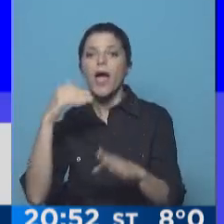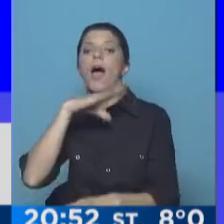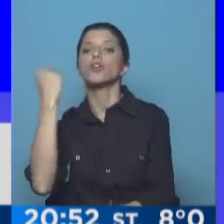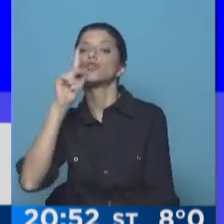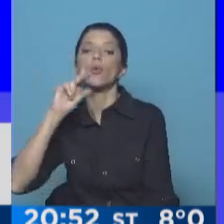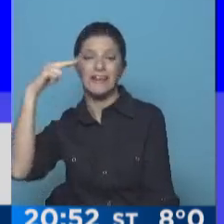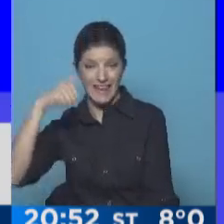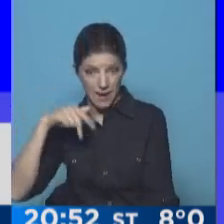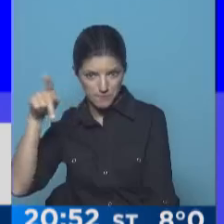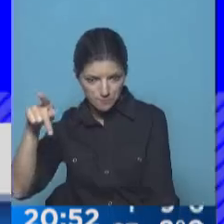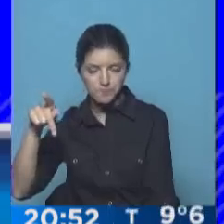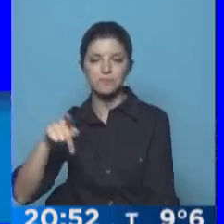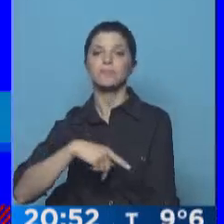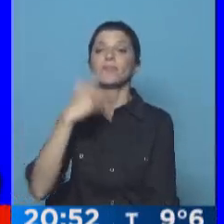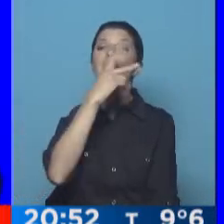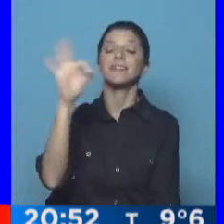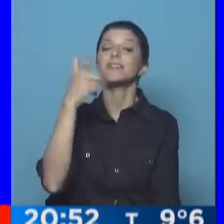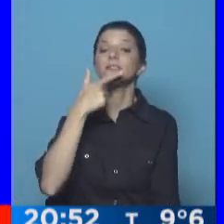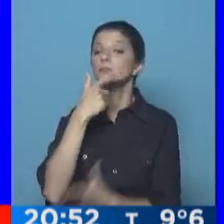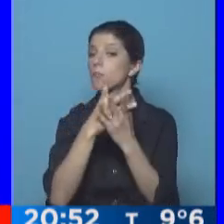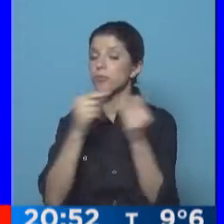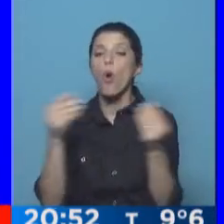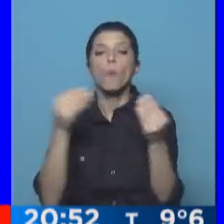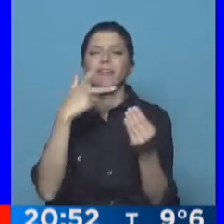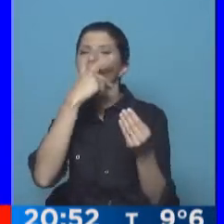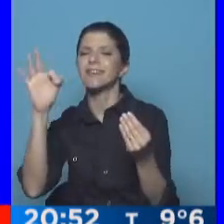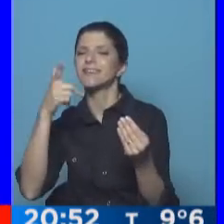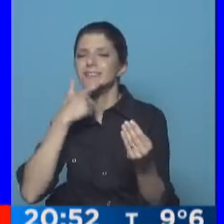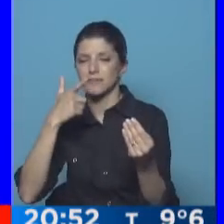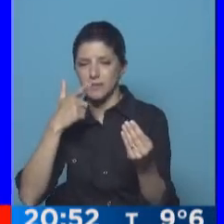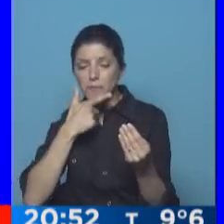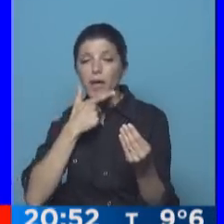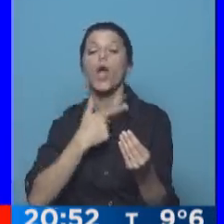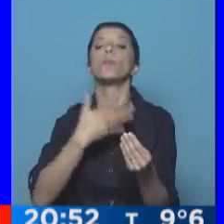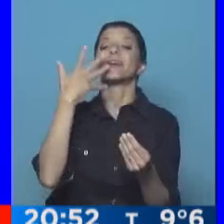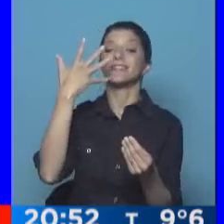Assange. El cierre, 30 de septiembre. ¿Por qué? Porque se conmemoraron